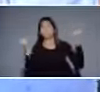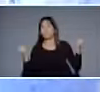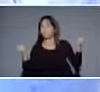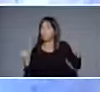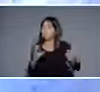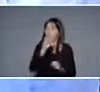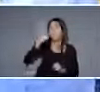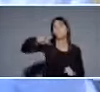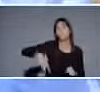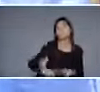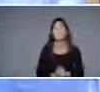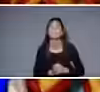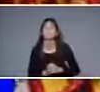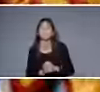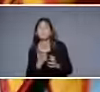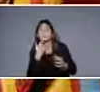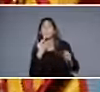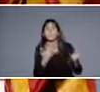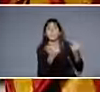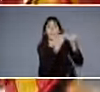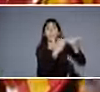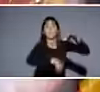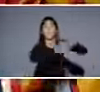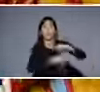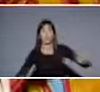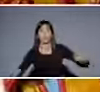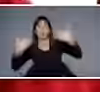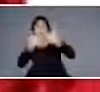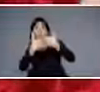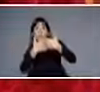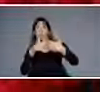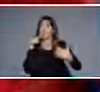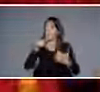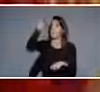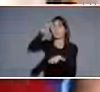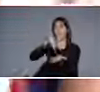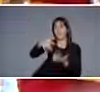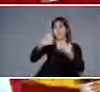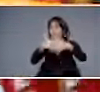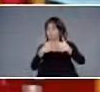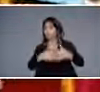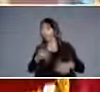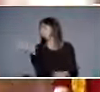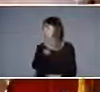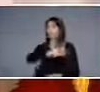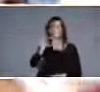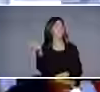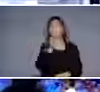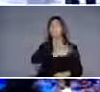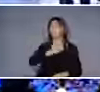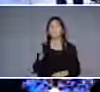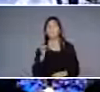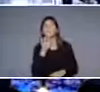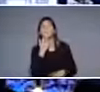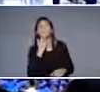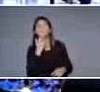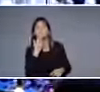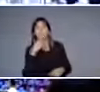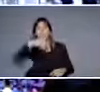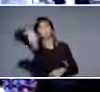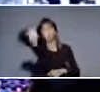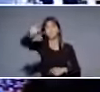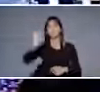dum, dum, dum, dum. Si el Tenerife empató, ese día no se mide si la palanca